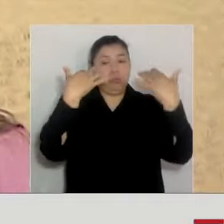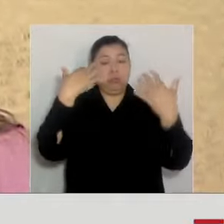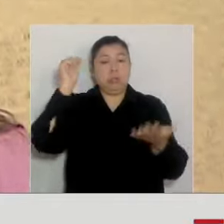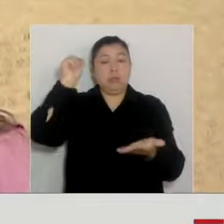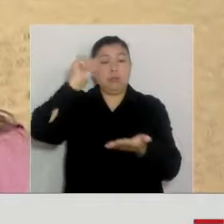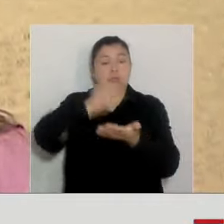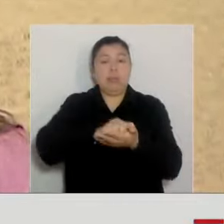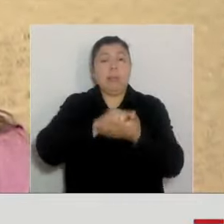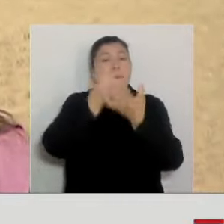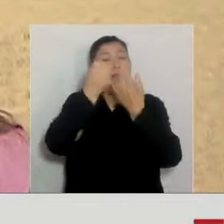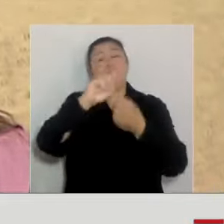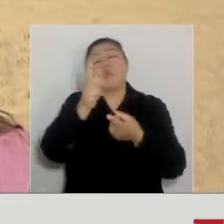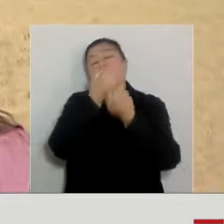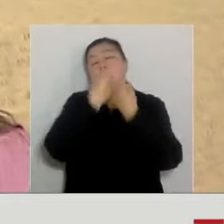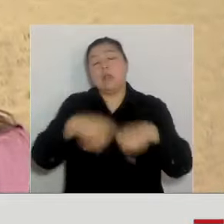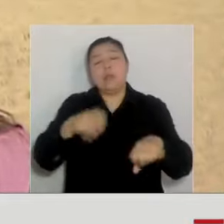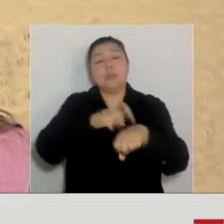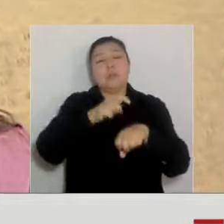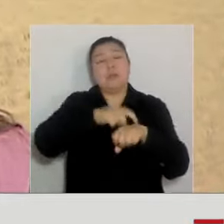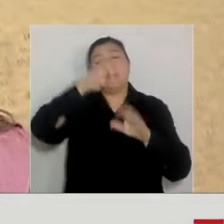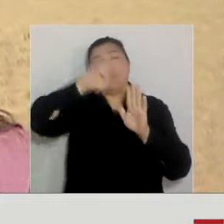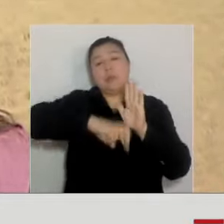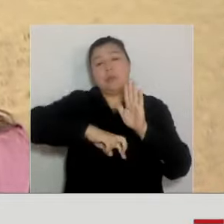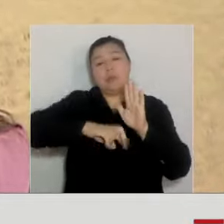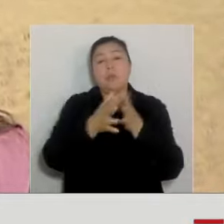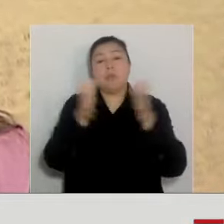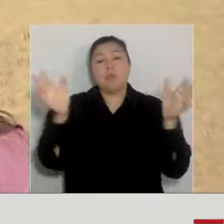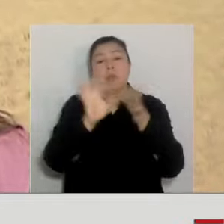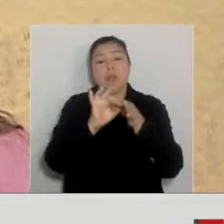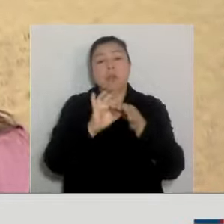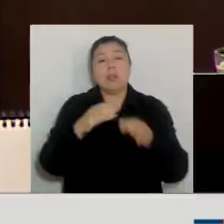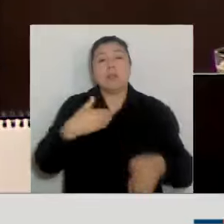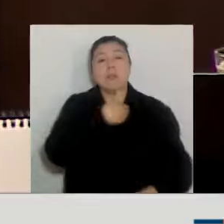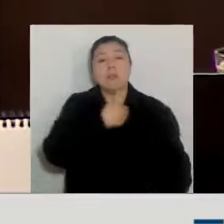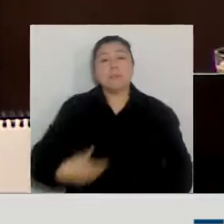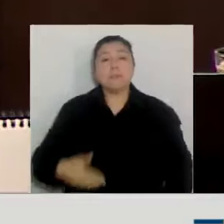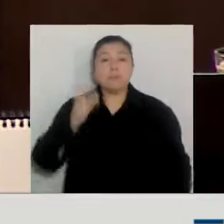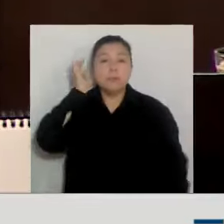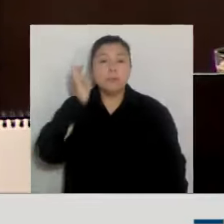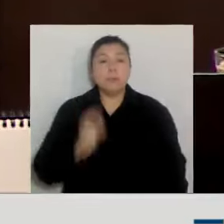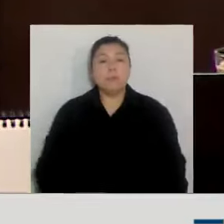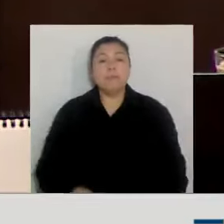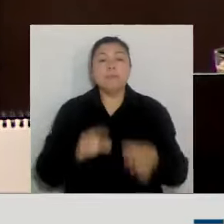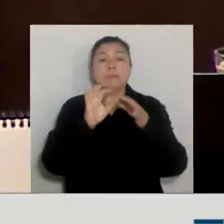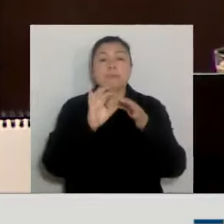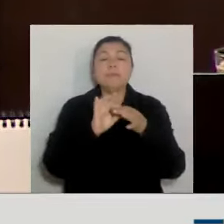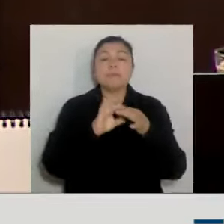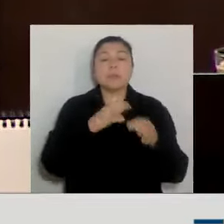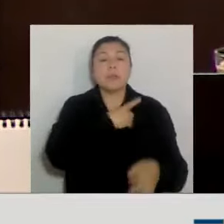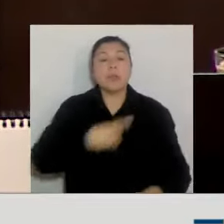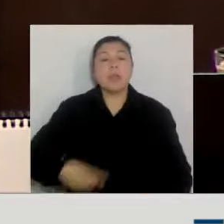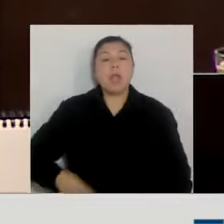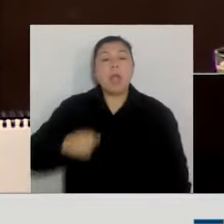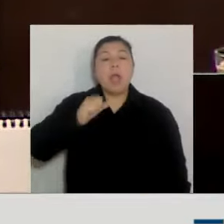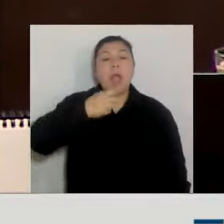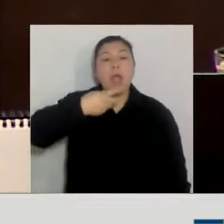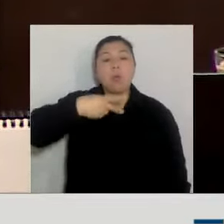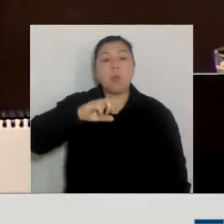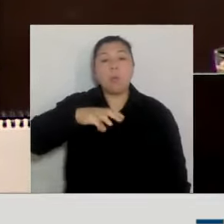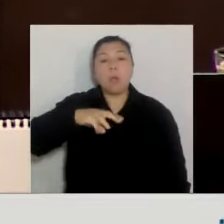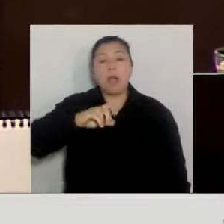el tiempo con este tipo de proyectos Muchas gracias presidenta Muchas gracias diputada Johana humada tiene